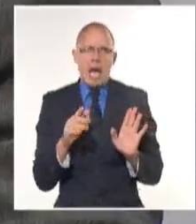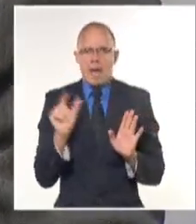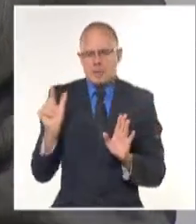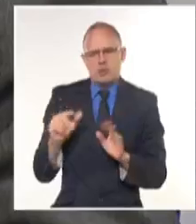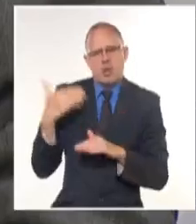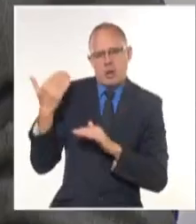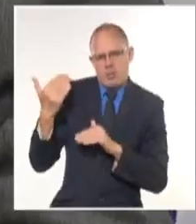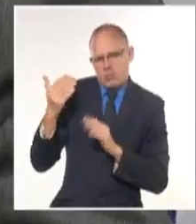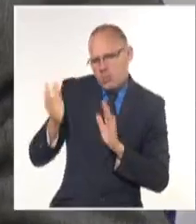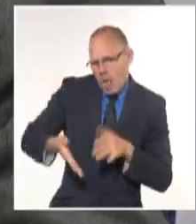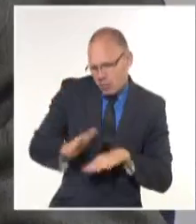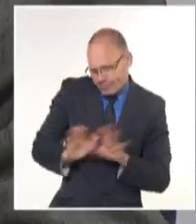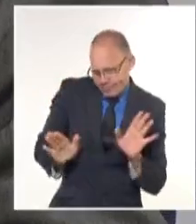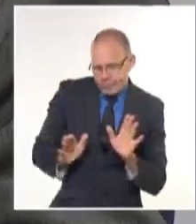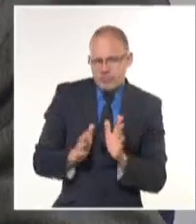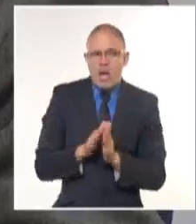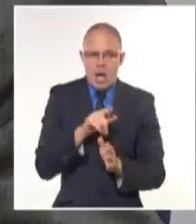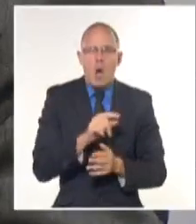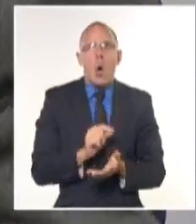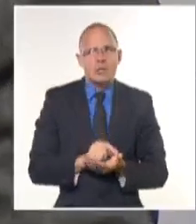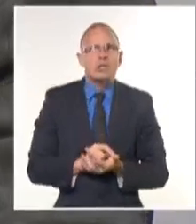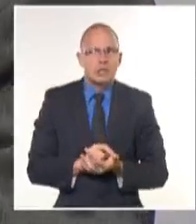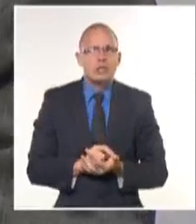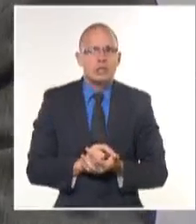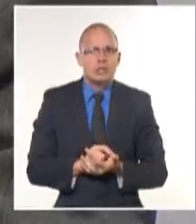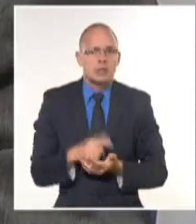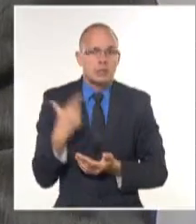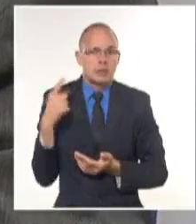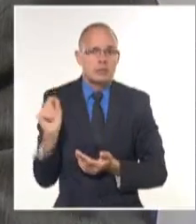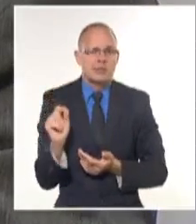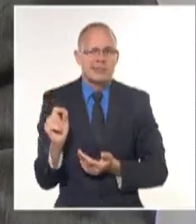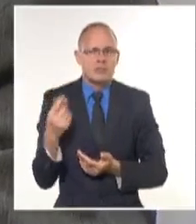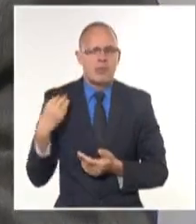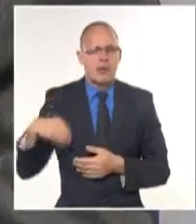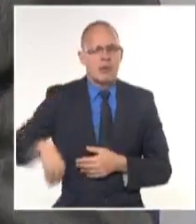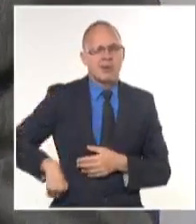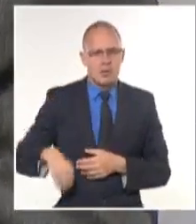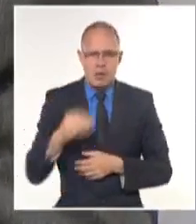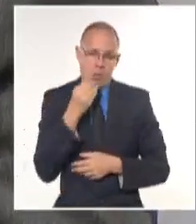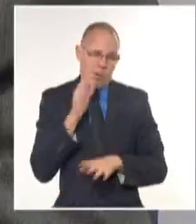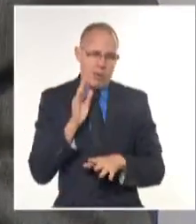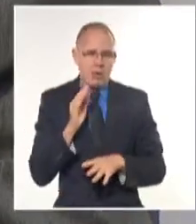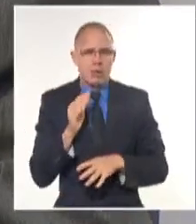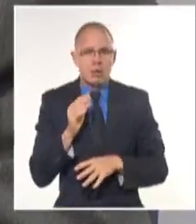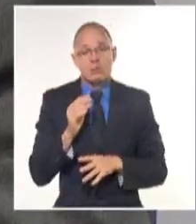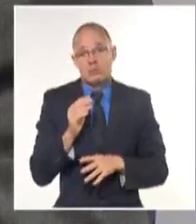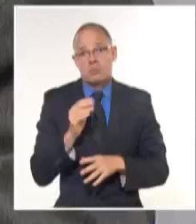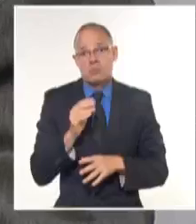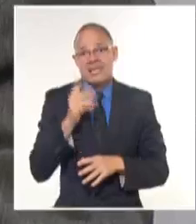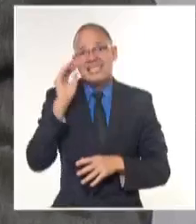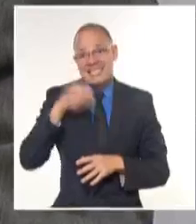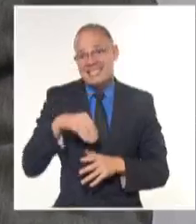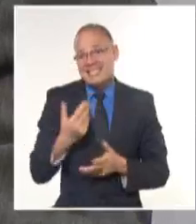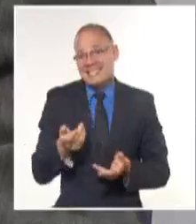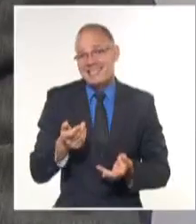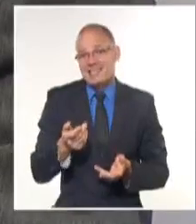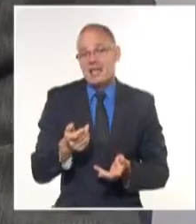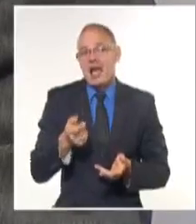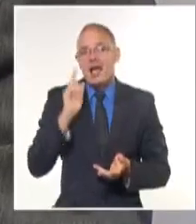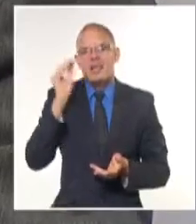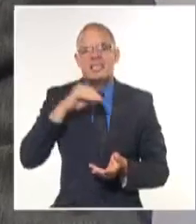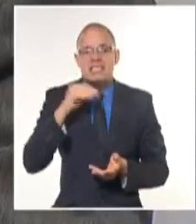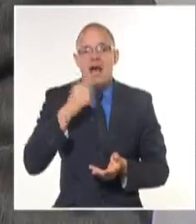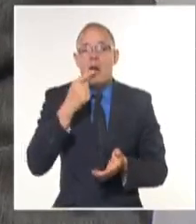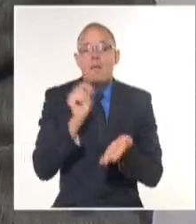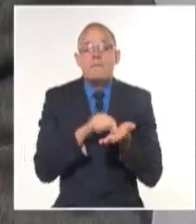se detectó que no la hacen o la hacen distanciada en el tiempo. Bueno, con el registro civil, ¿cuántos fallecidos tengo este mes? Y si